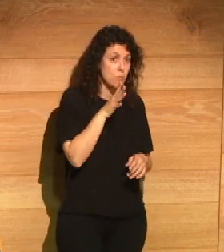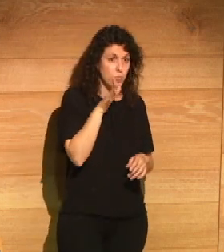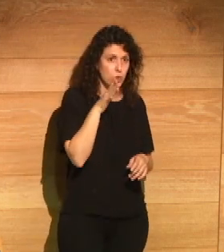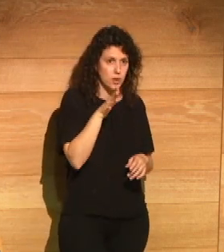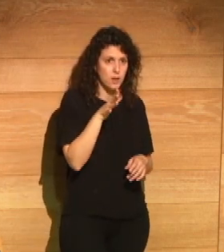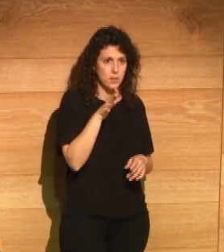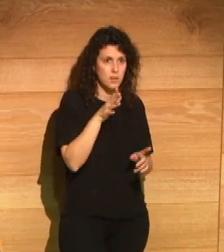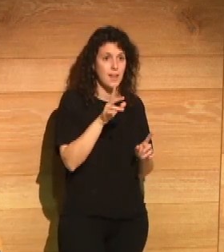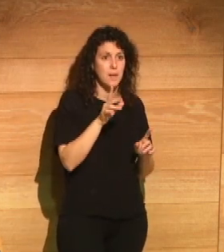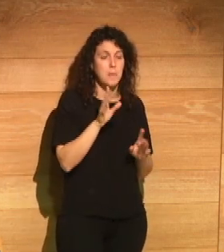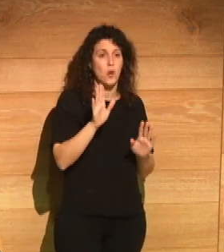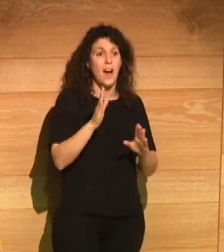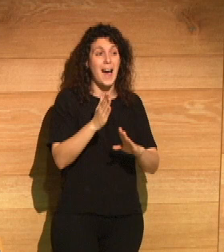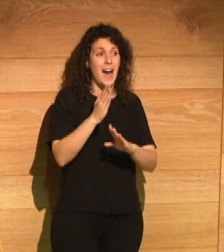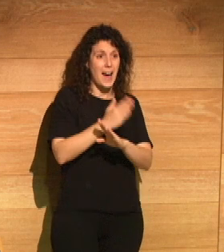obvia,